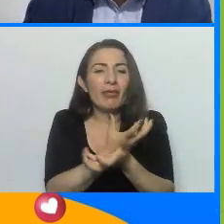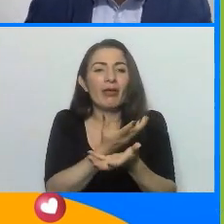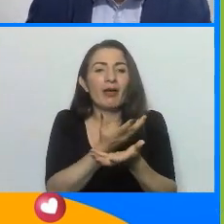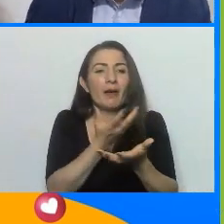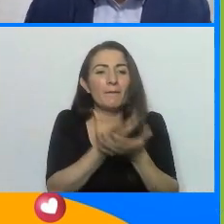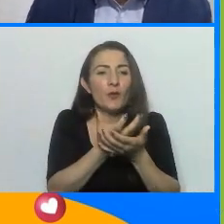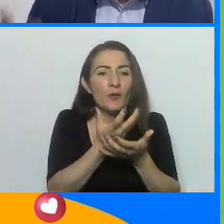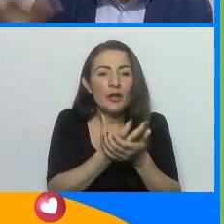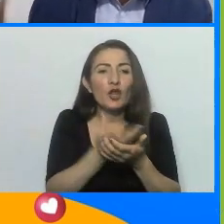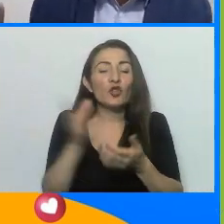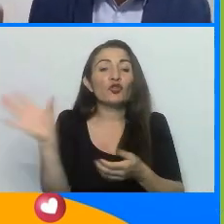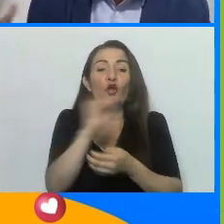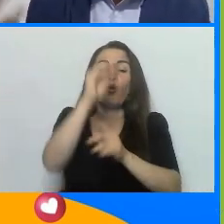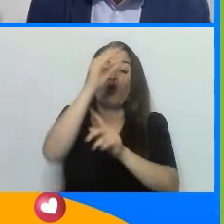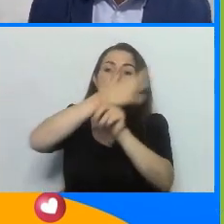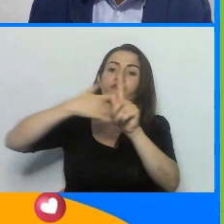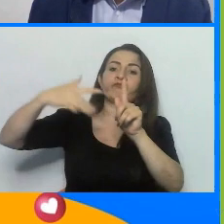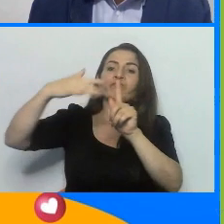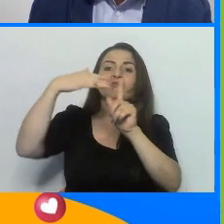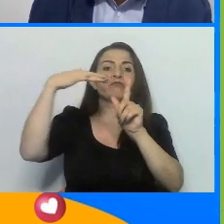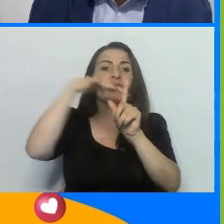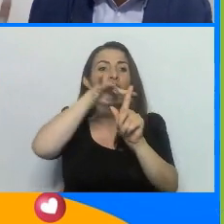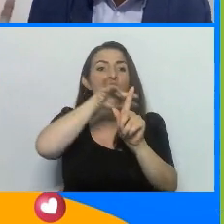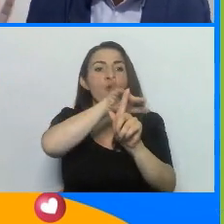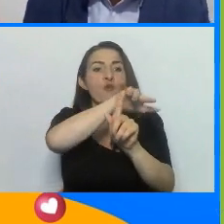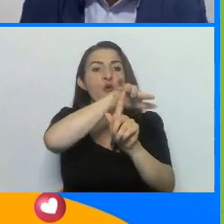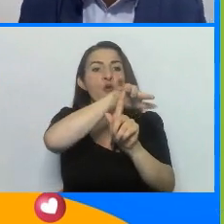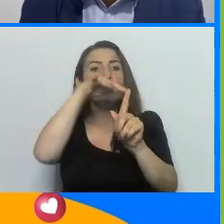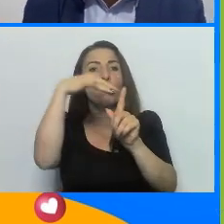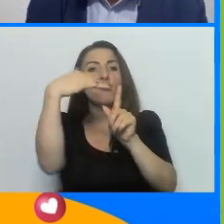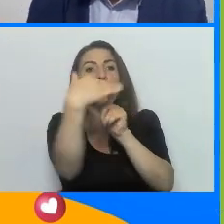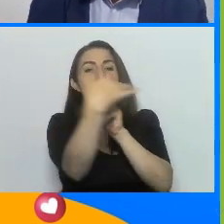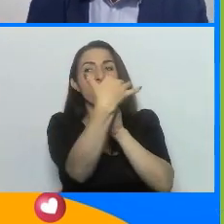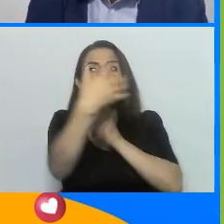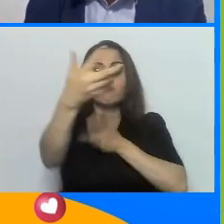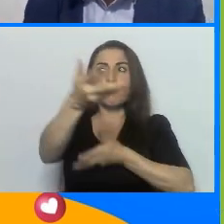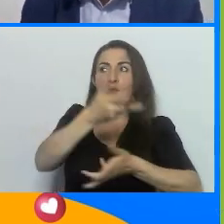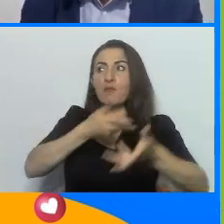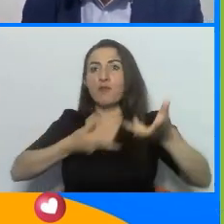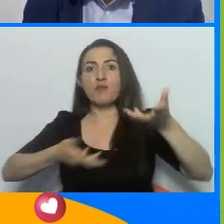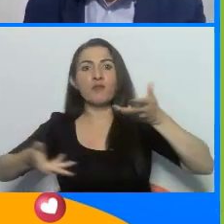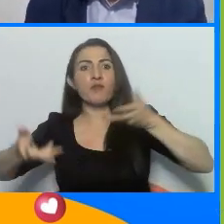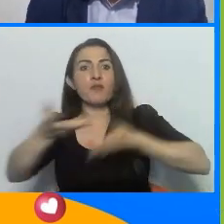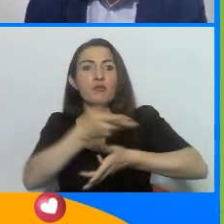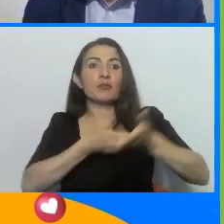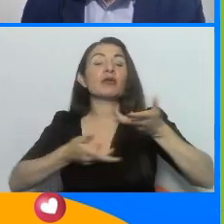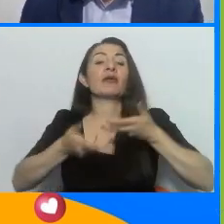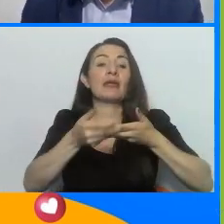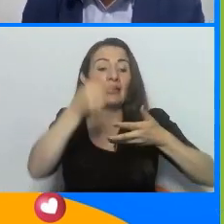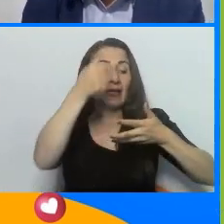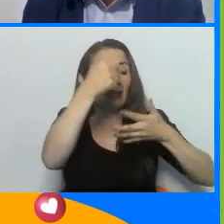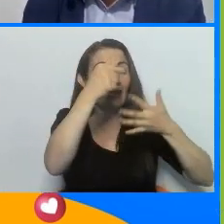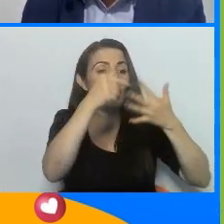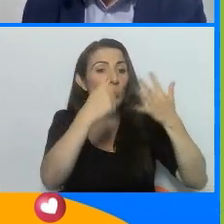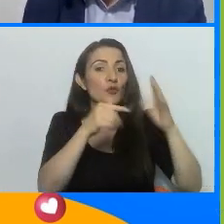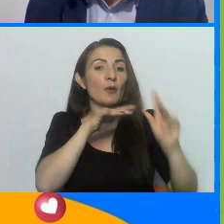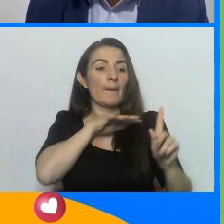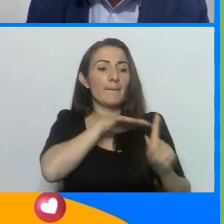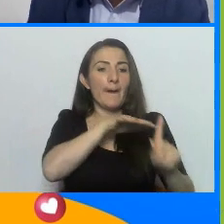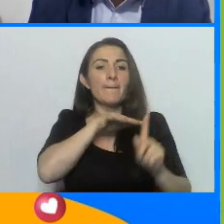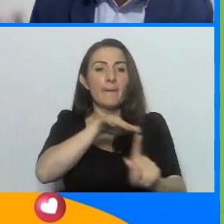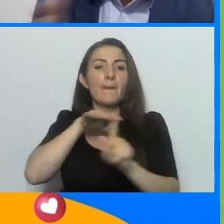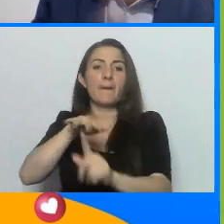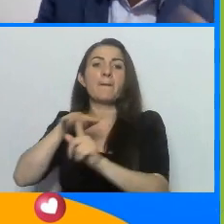hacen parte de nuestro entorno, ¿sí? Todo el tiempo estamos conviviendo con ellos y cada uno de ellos tiene una incidencia